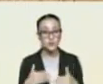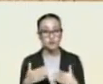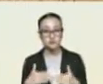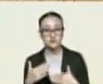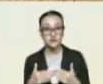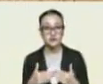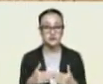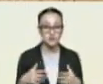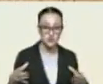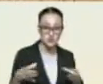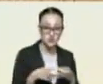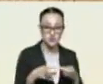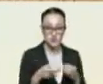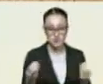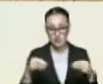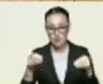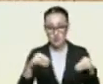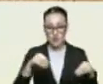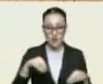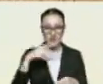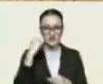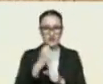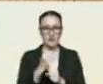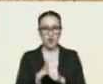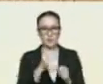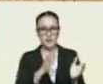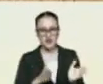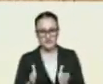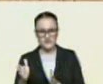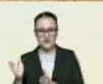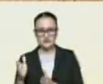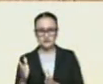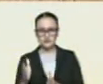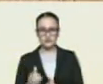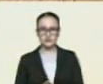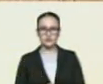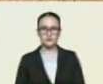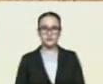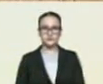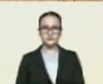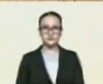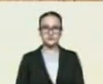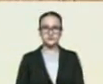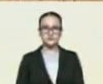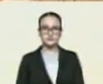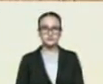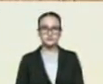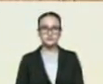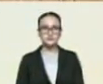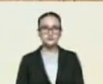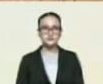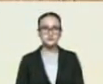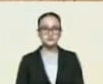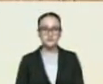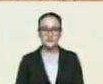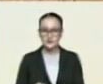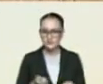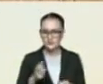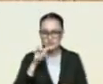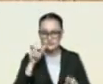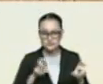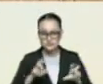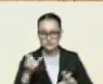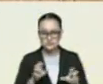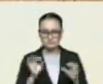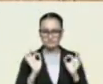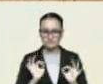de coordinación, de trabajo, de planificación, de organización y de administración minuciosa, yo